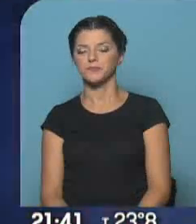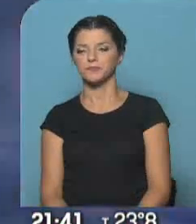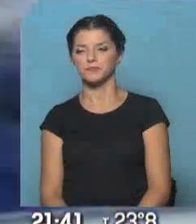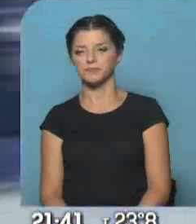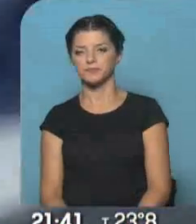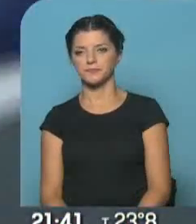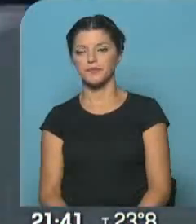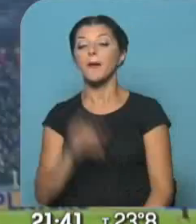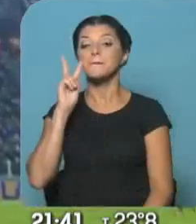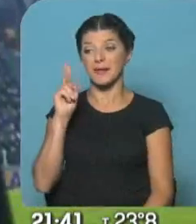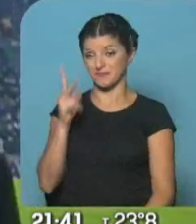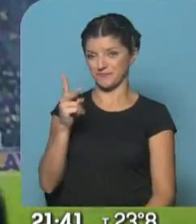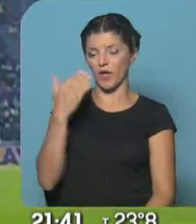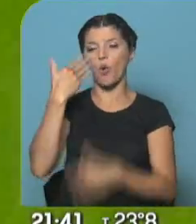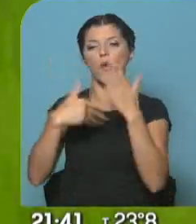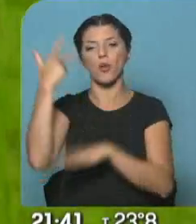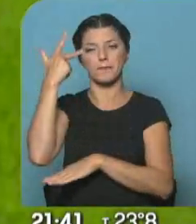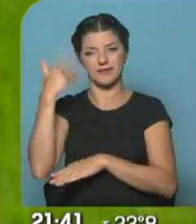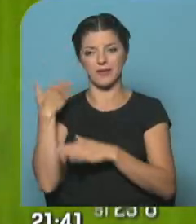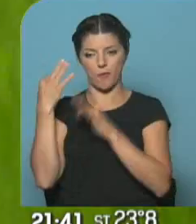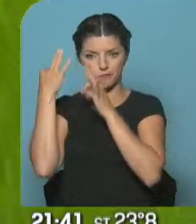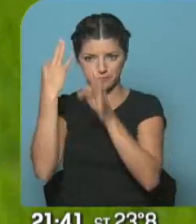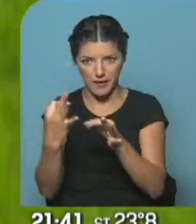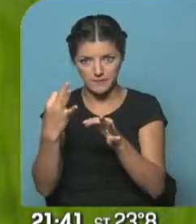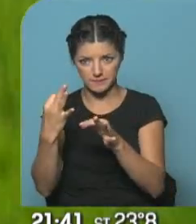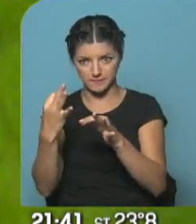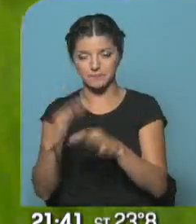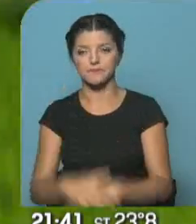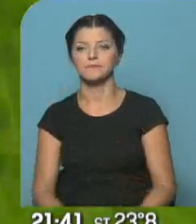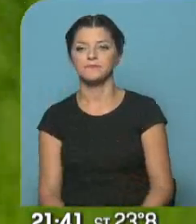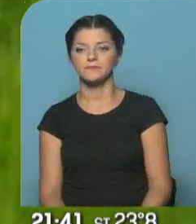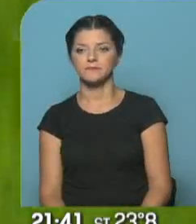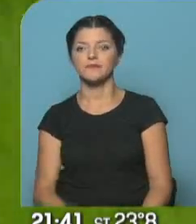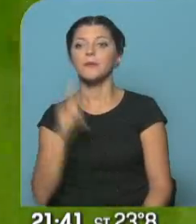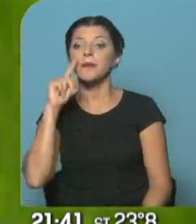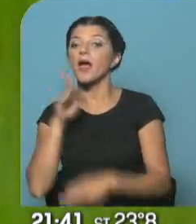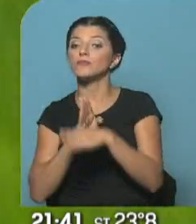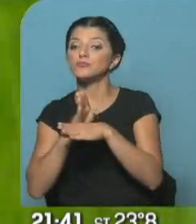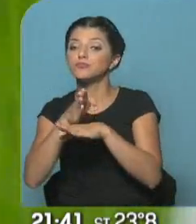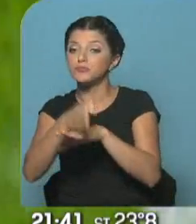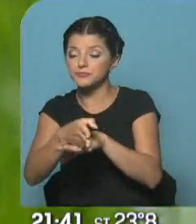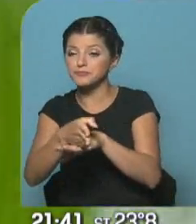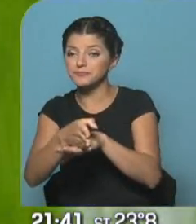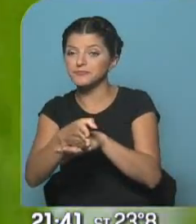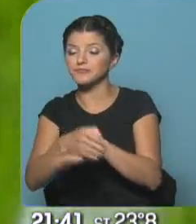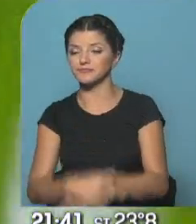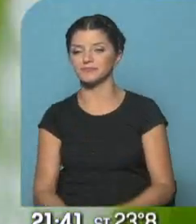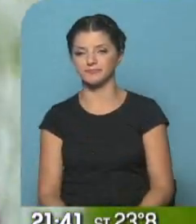Así llegaba Leo Messi al Juventus Arena y así ingresaba para jugar